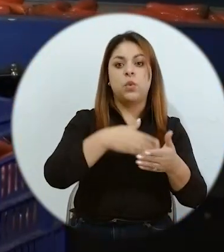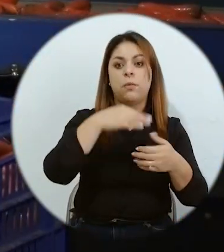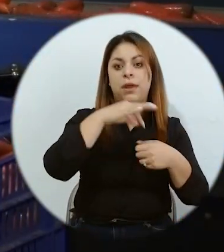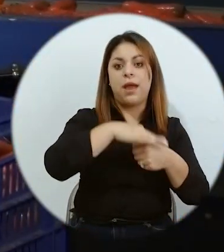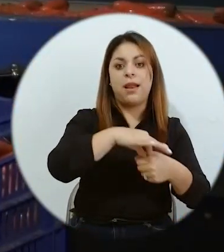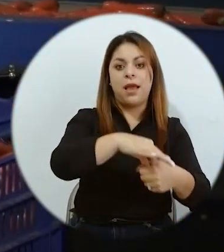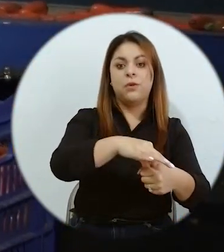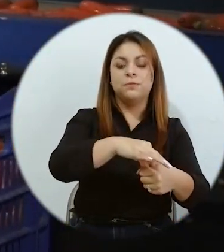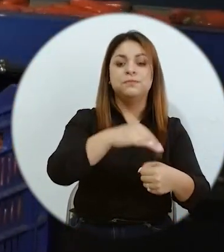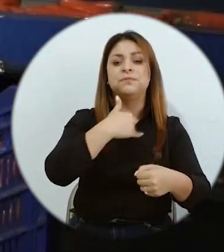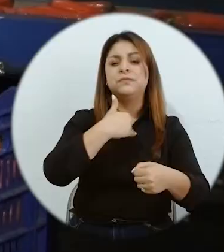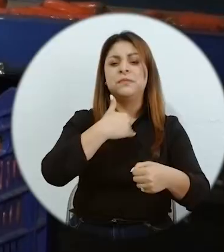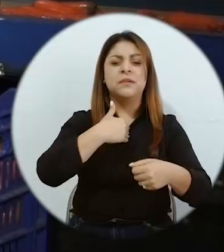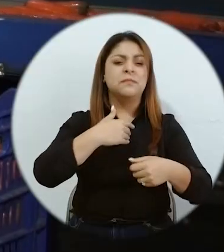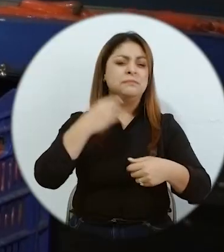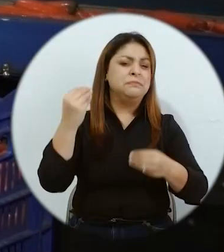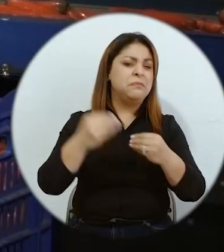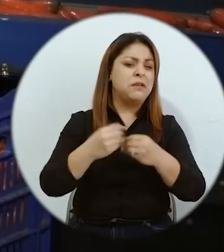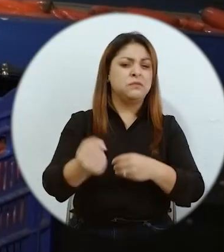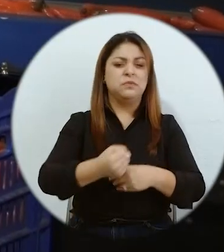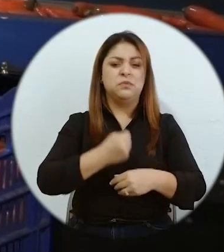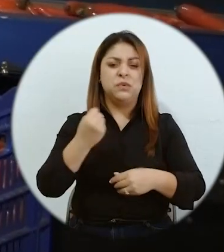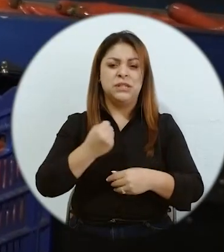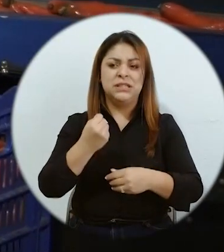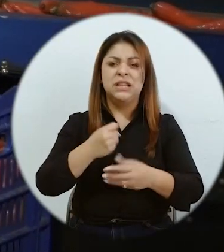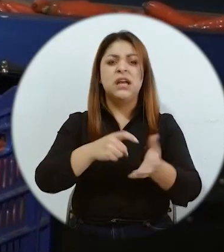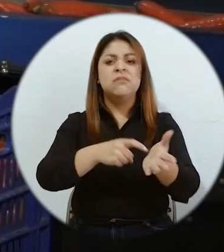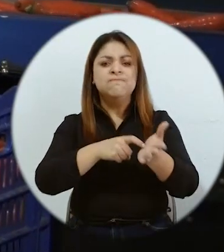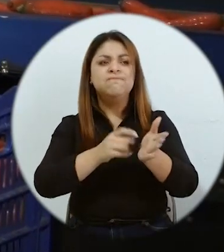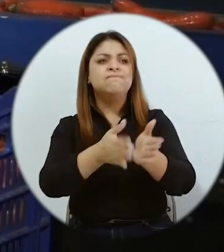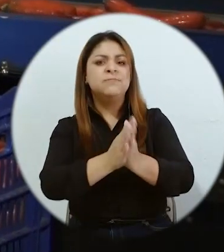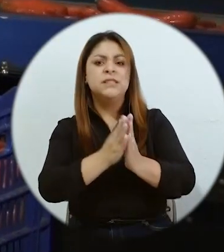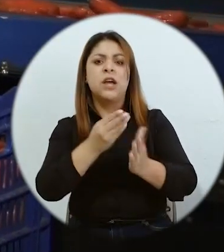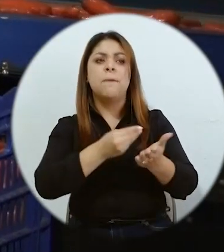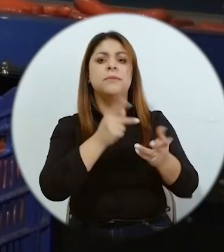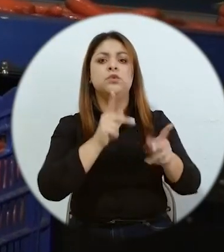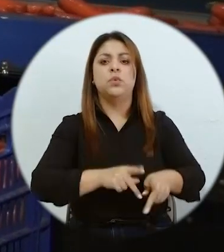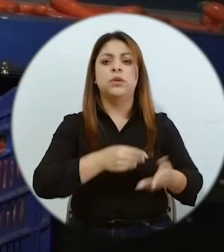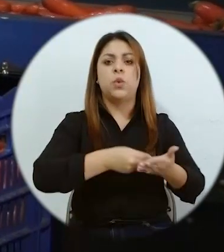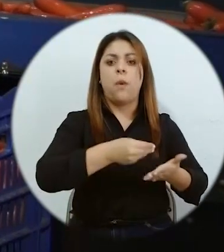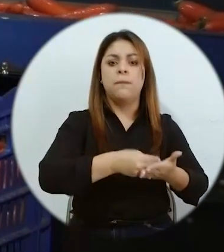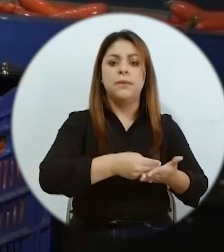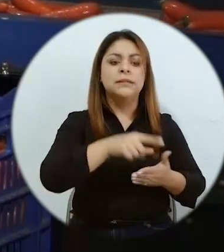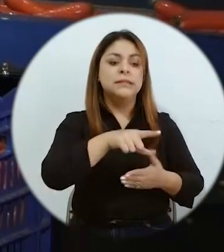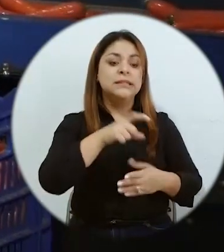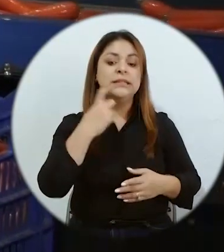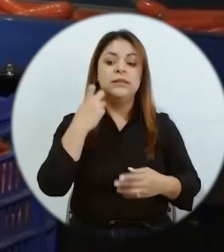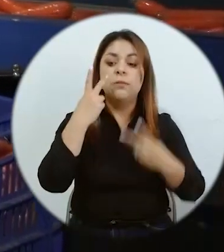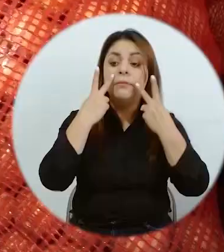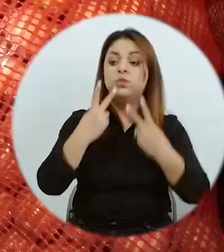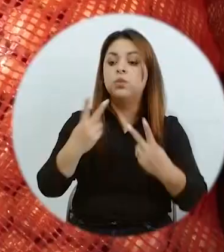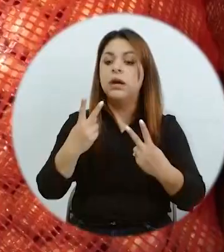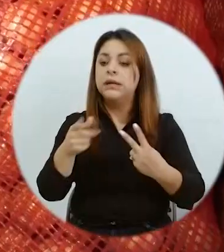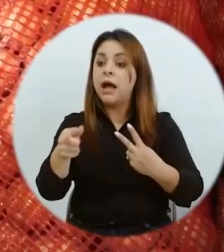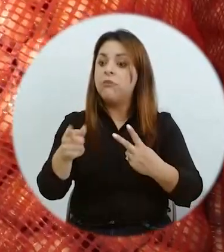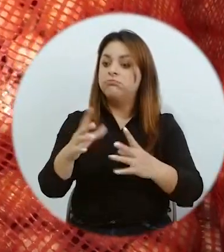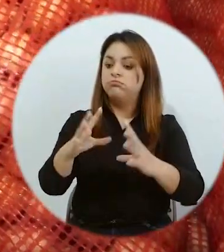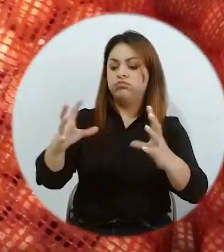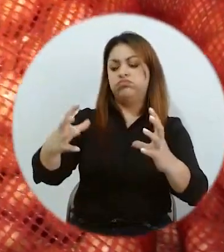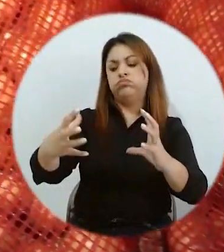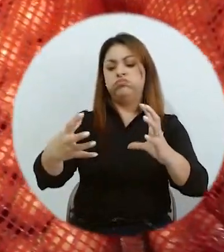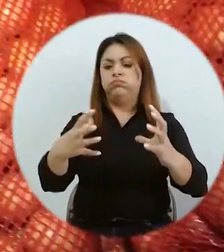agro. Hay cada vez mayores exigencias por parte de consumidores. Nosotros somos muy visuales y queremos